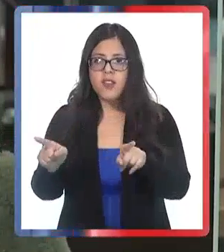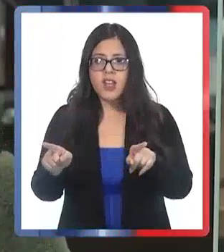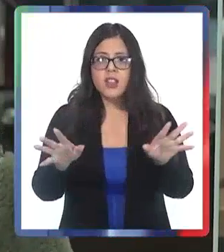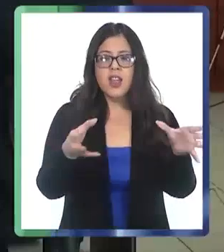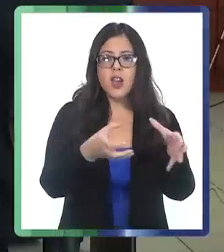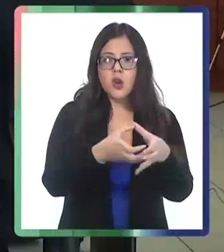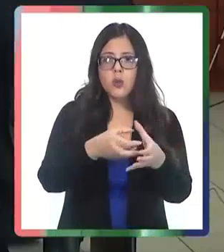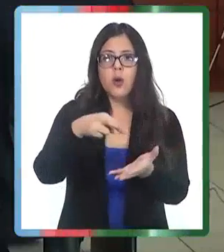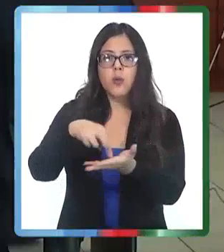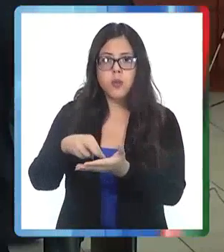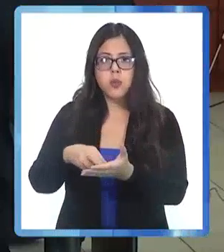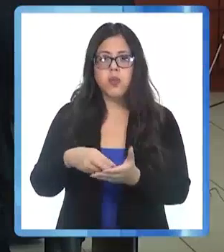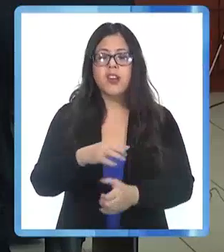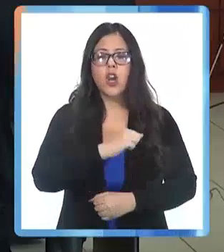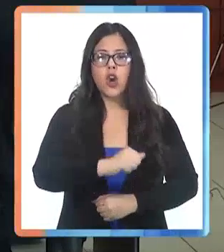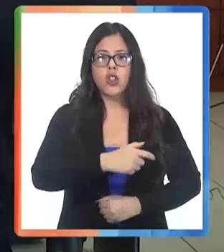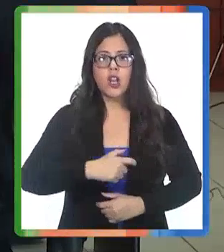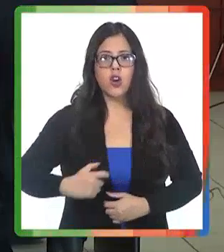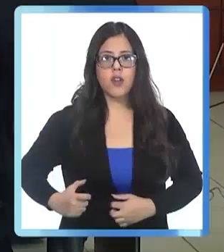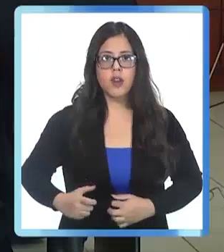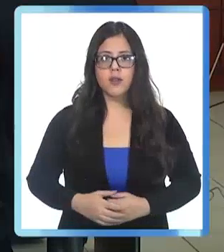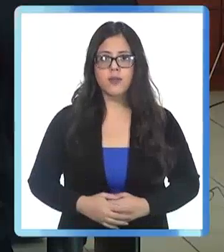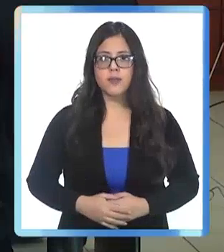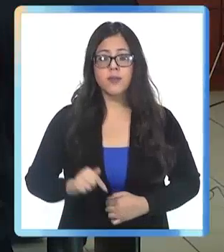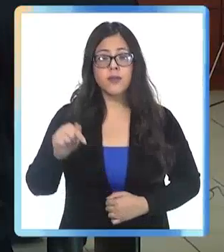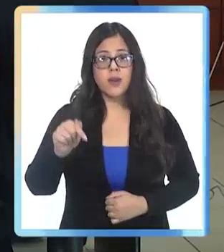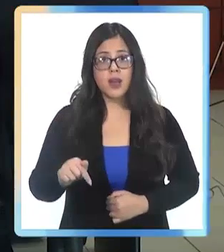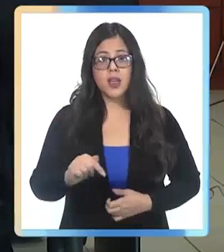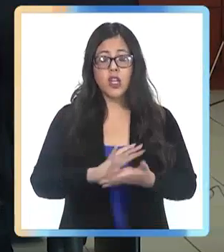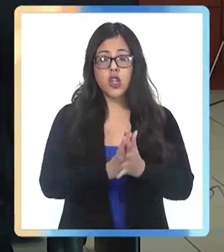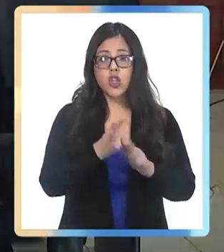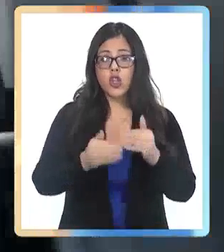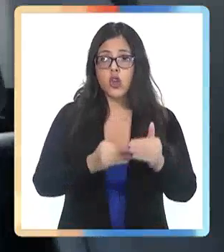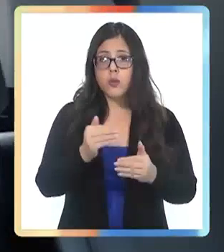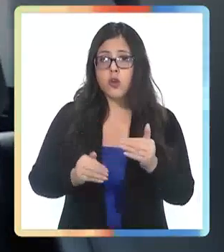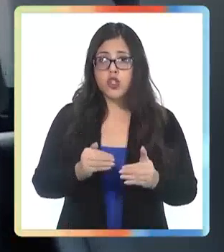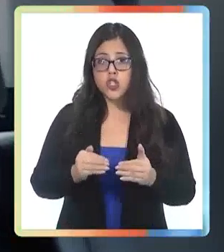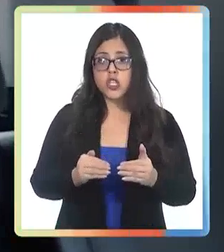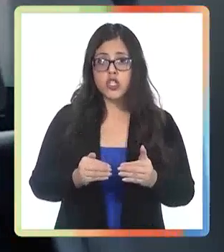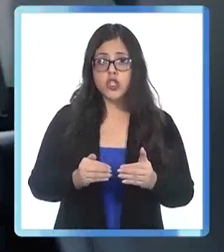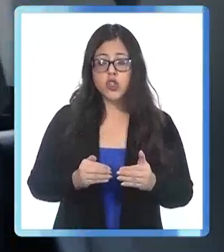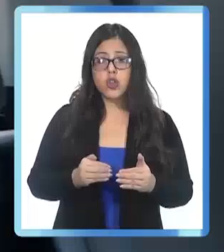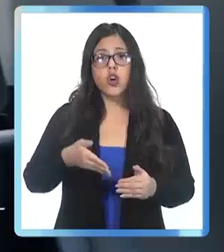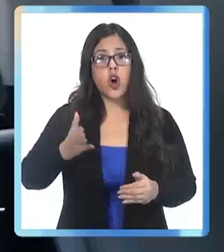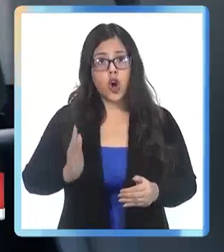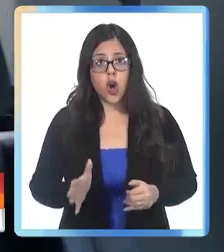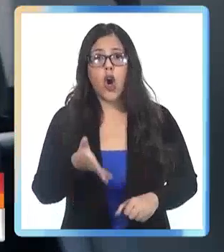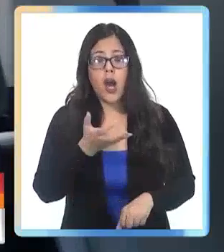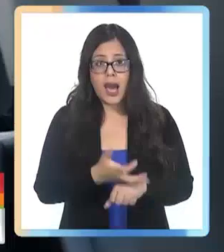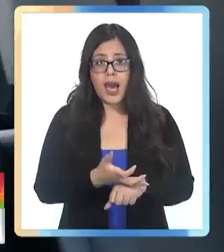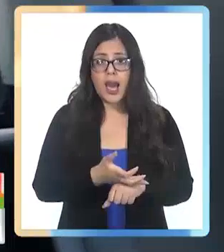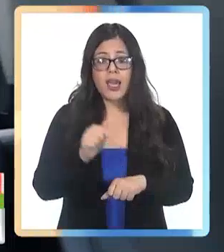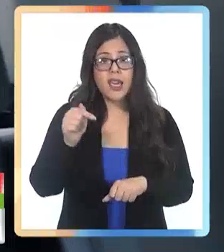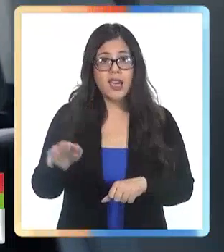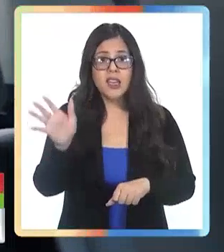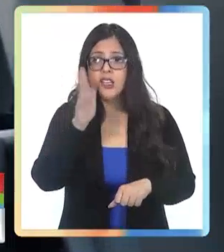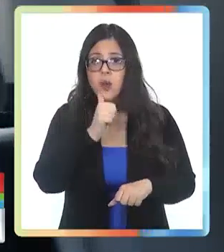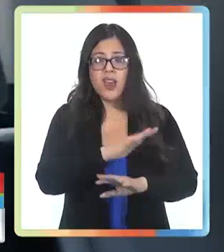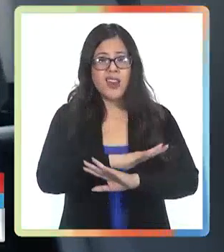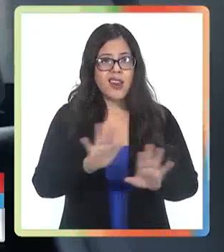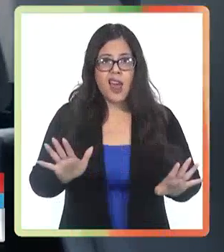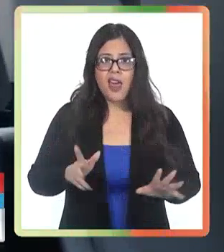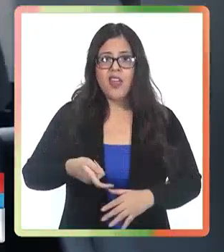divididas entre parlamentarios de oposición. Todos esos procesos aún están en curso. No hay